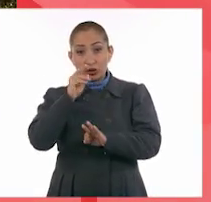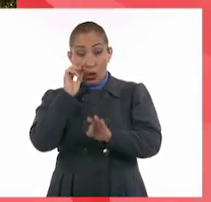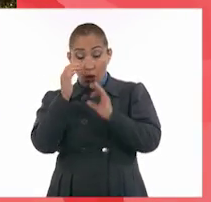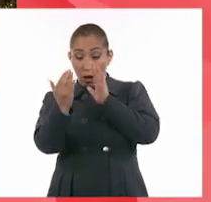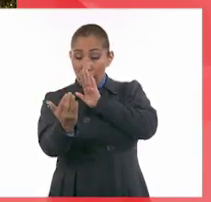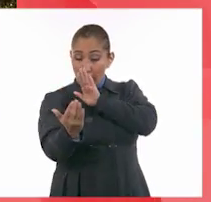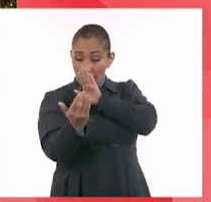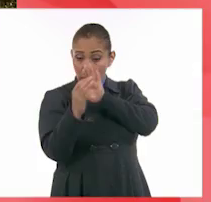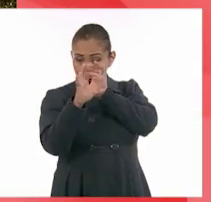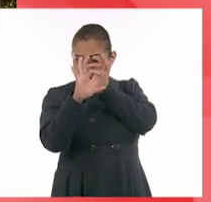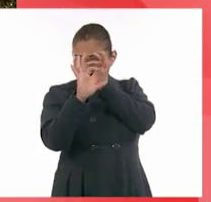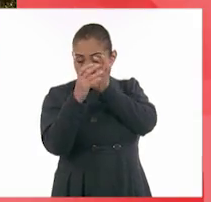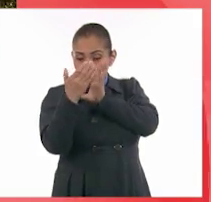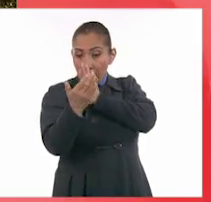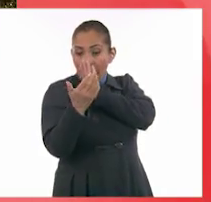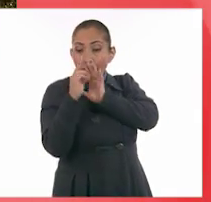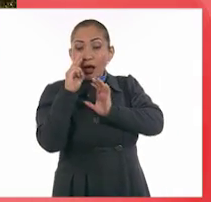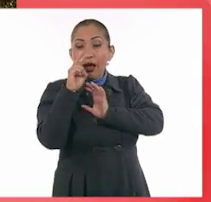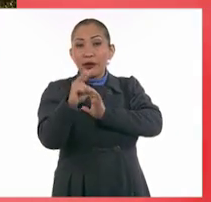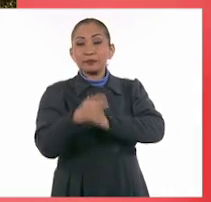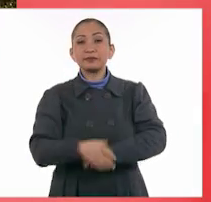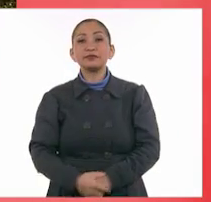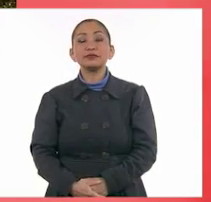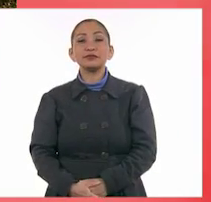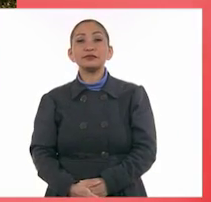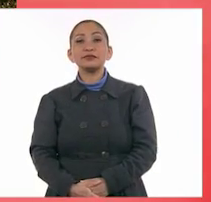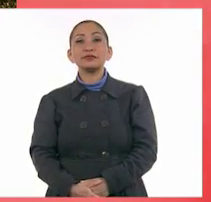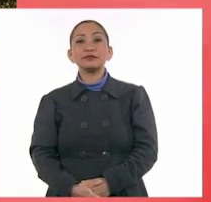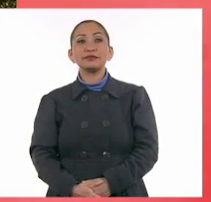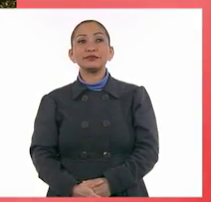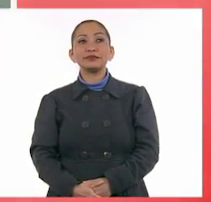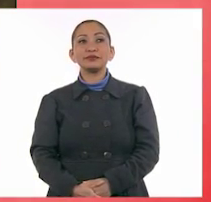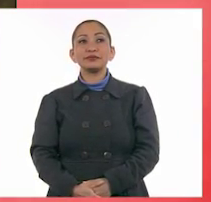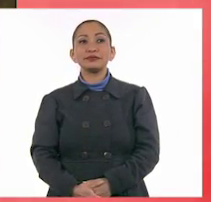acercarme lo suficiente para tenerlos muy cerca.